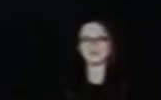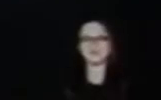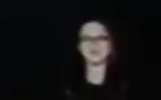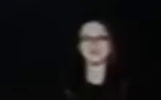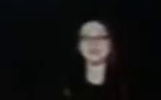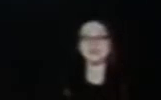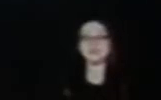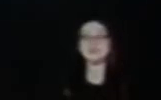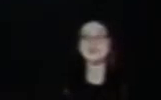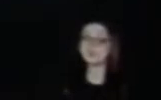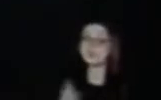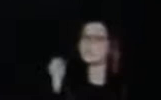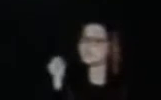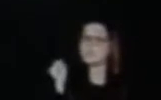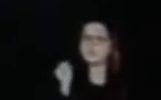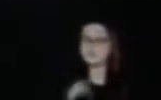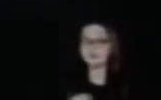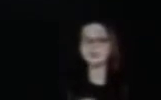Además,